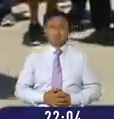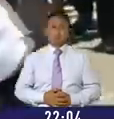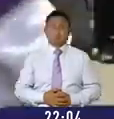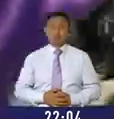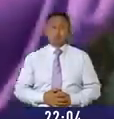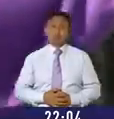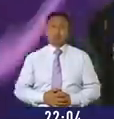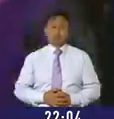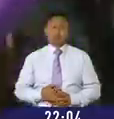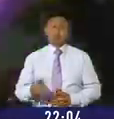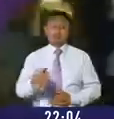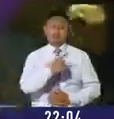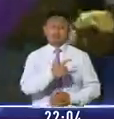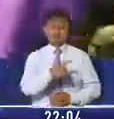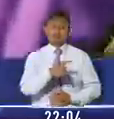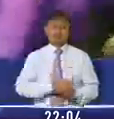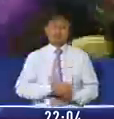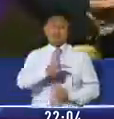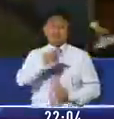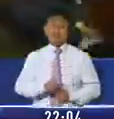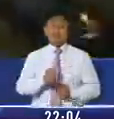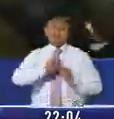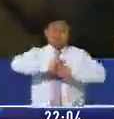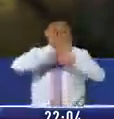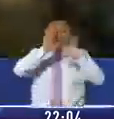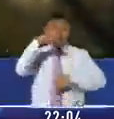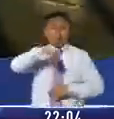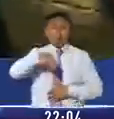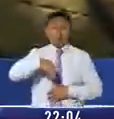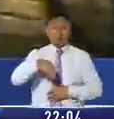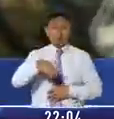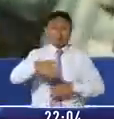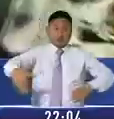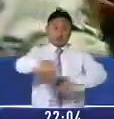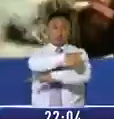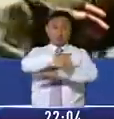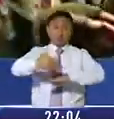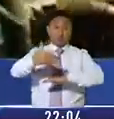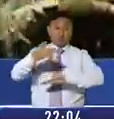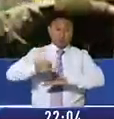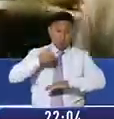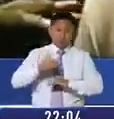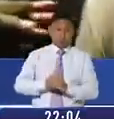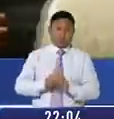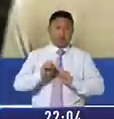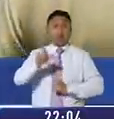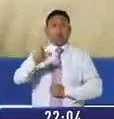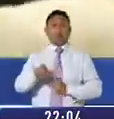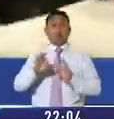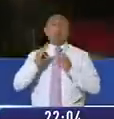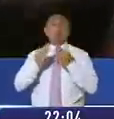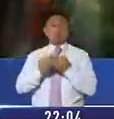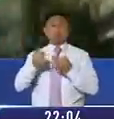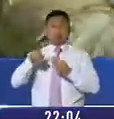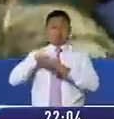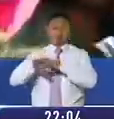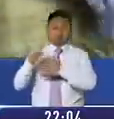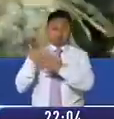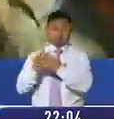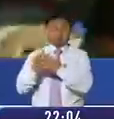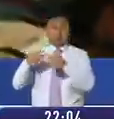Así se vivió el ambiente durante la mañana de este martes en plena vía a Daule. Familiares de los privados de libertad exigían